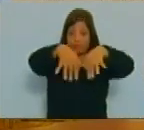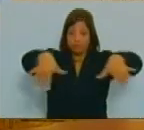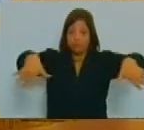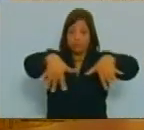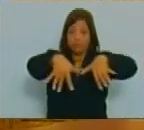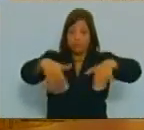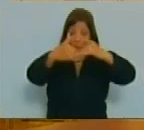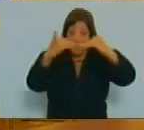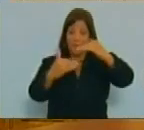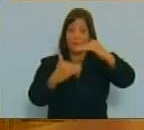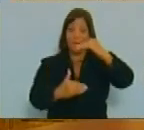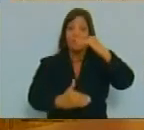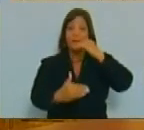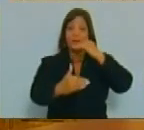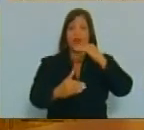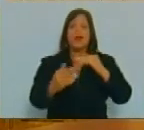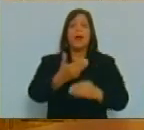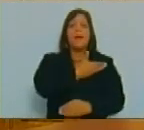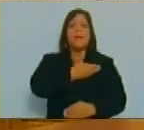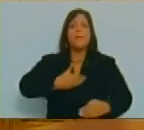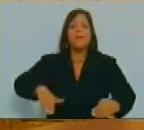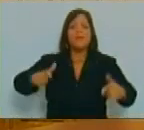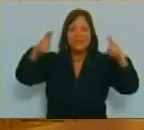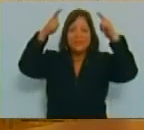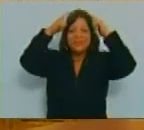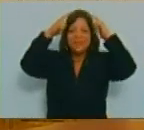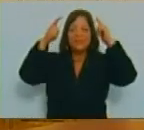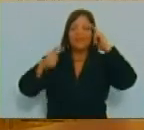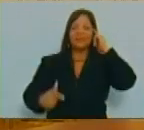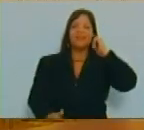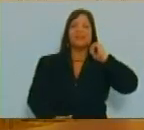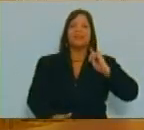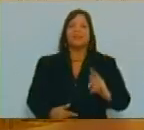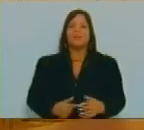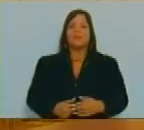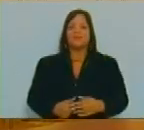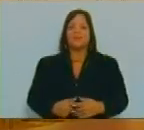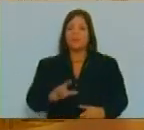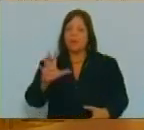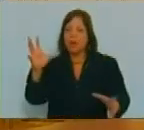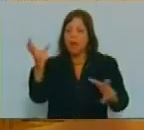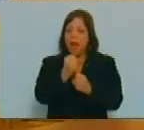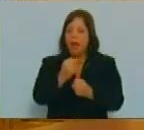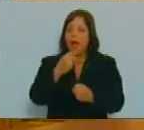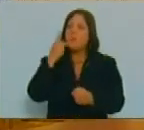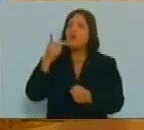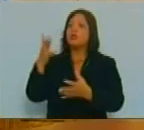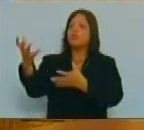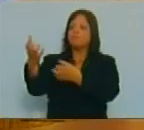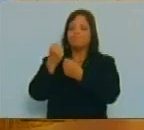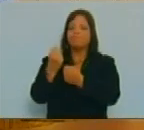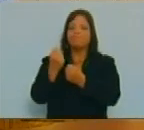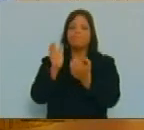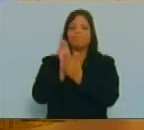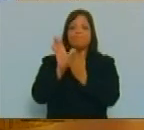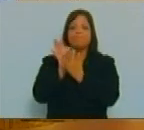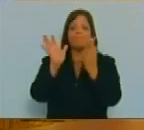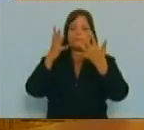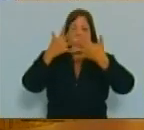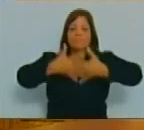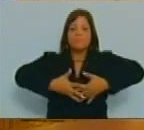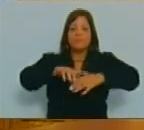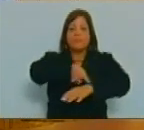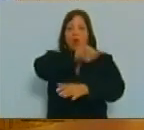allí y el comandante hugo chávez la tomó como una política integral